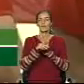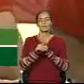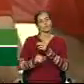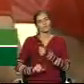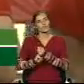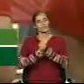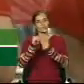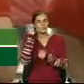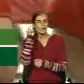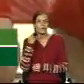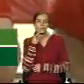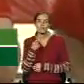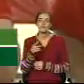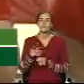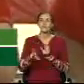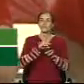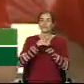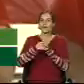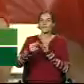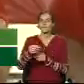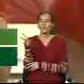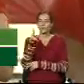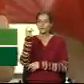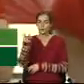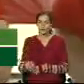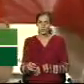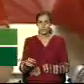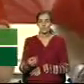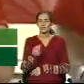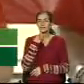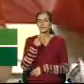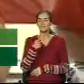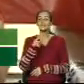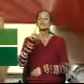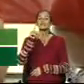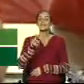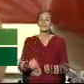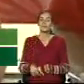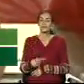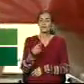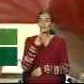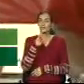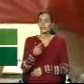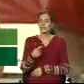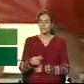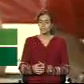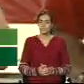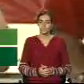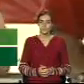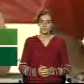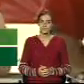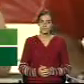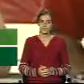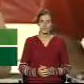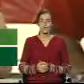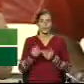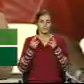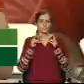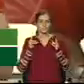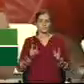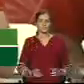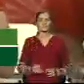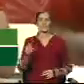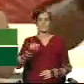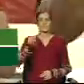feminista, que se ha decretado venezolanista, pero sobre todo que se ha decretado humanista.